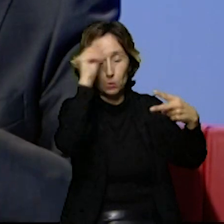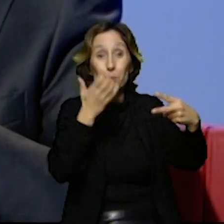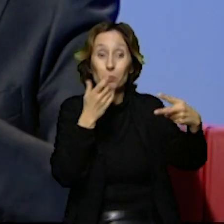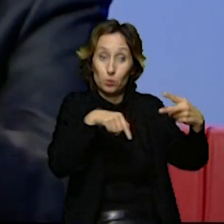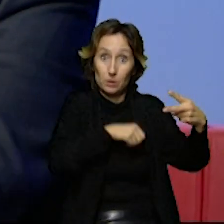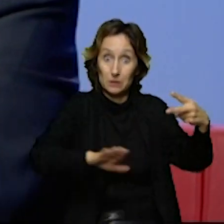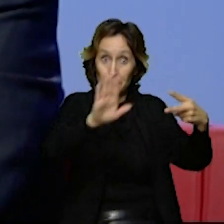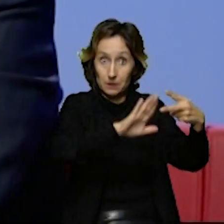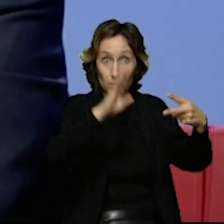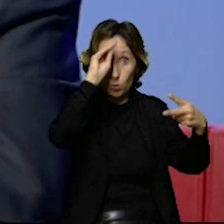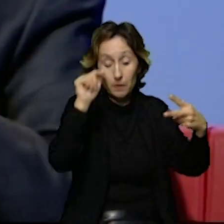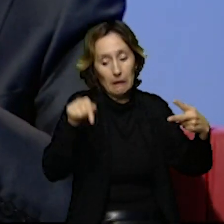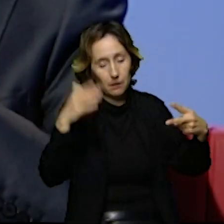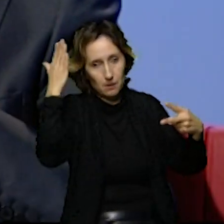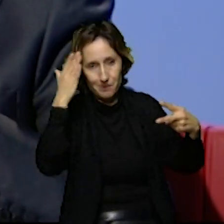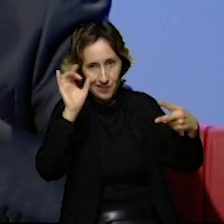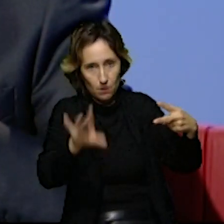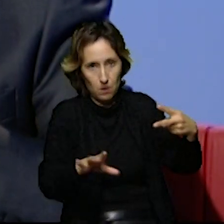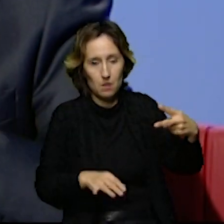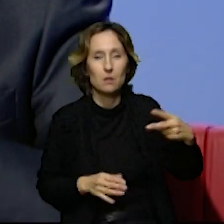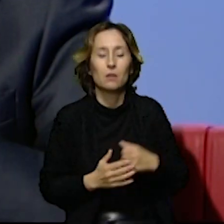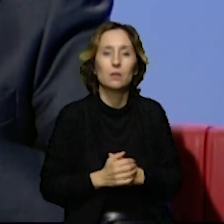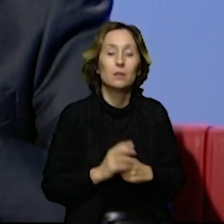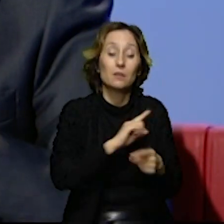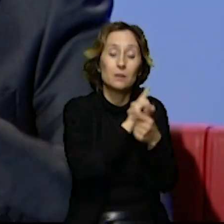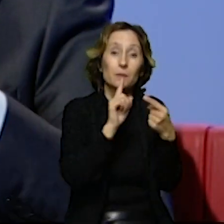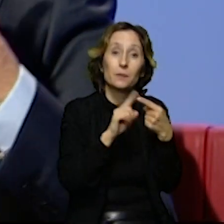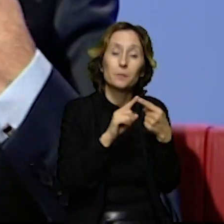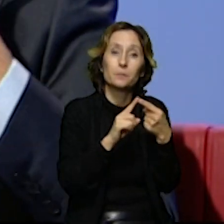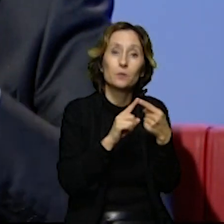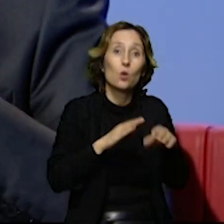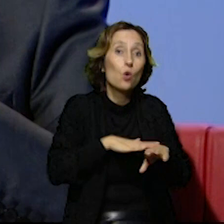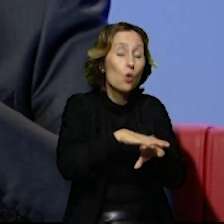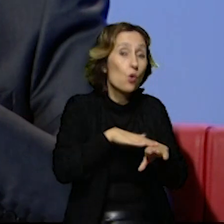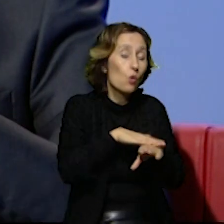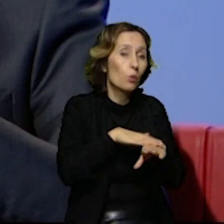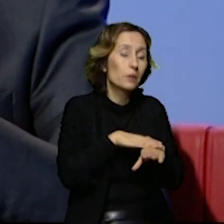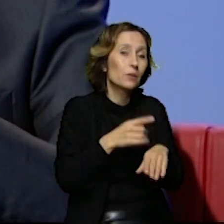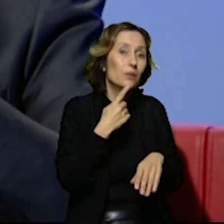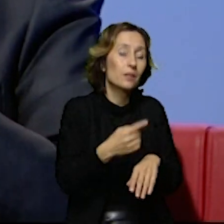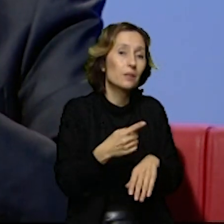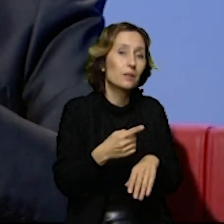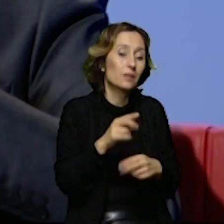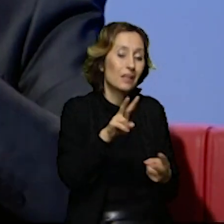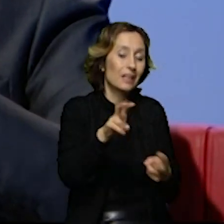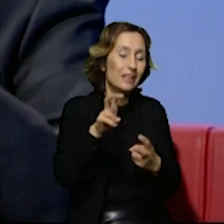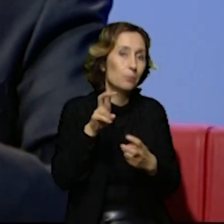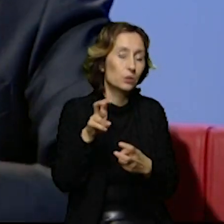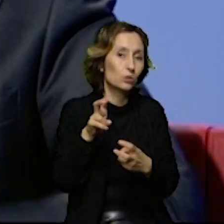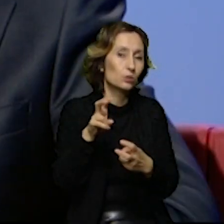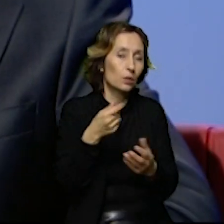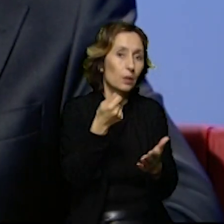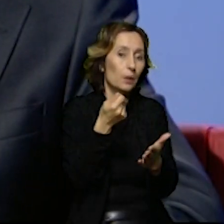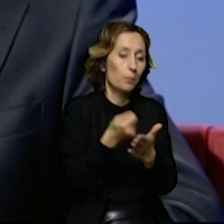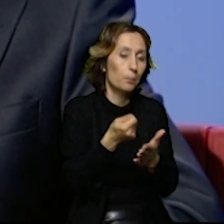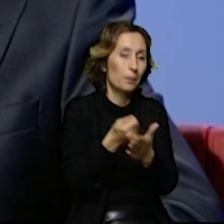ejemplo, y es aplicable a Navarra. El primer aspecto es que cuando el gobierno dice que se pagan pocos impuestos o menos